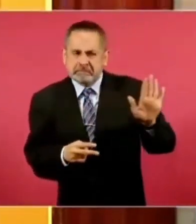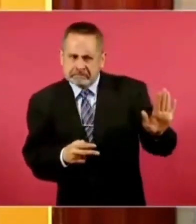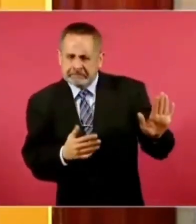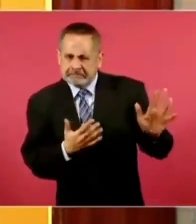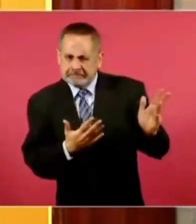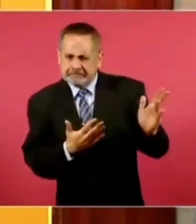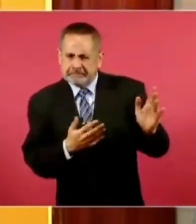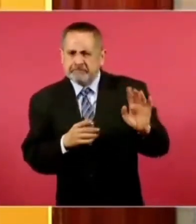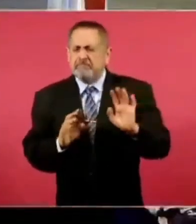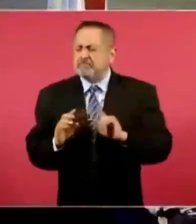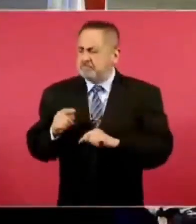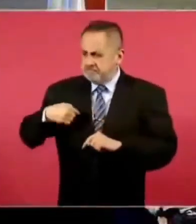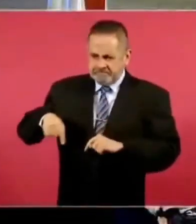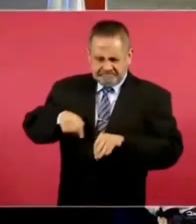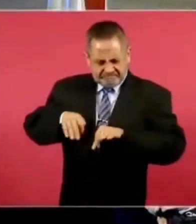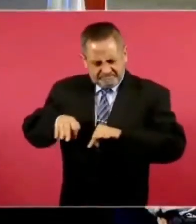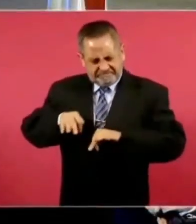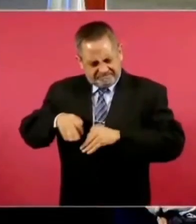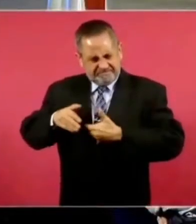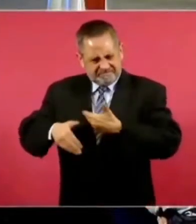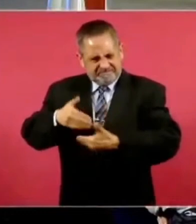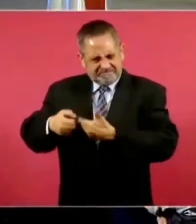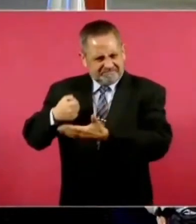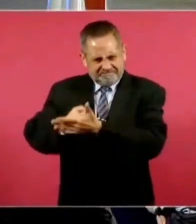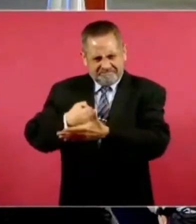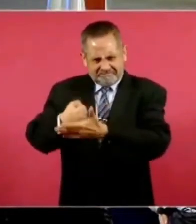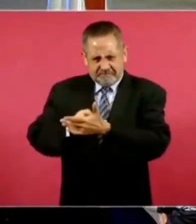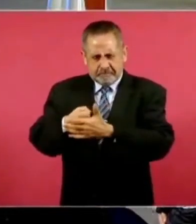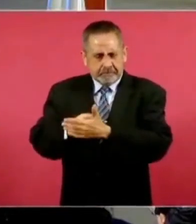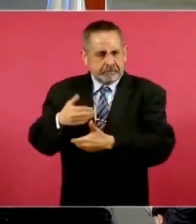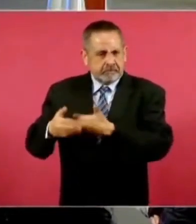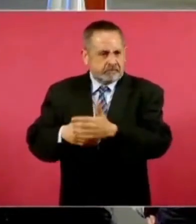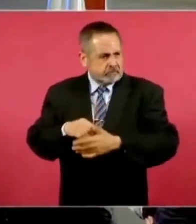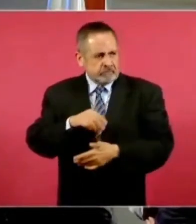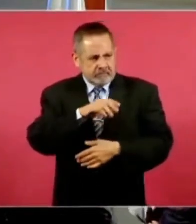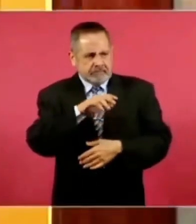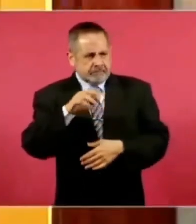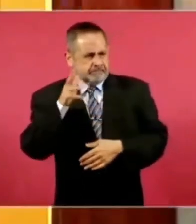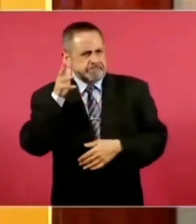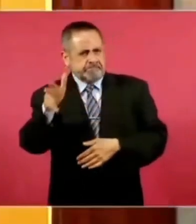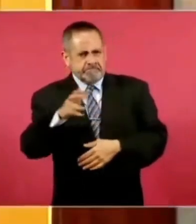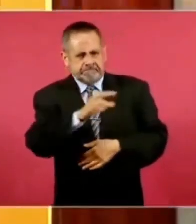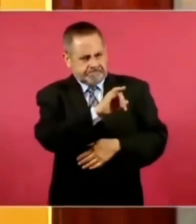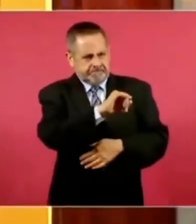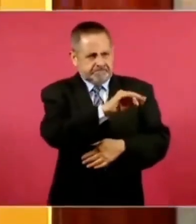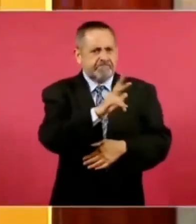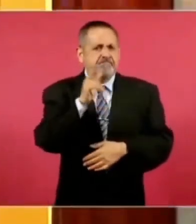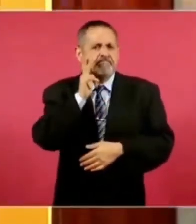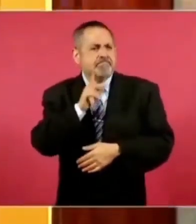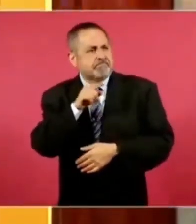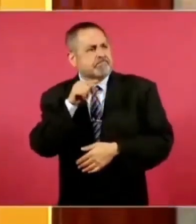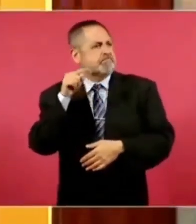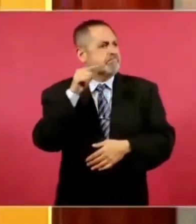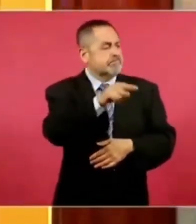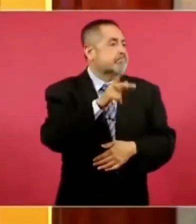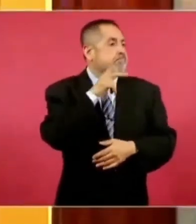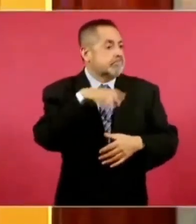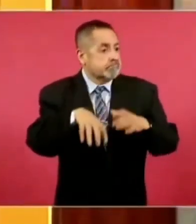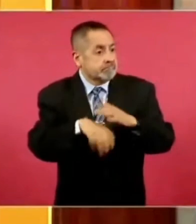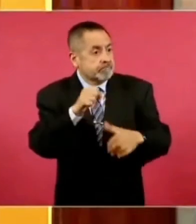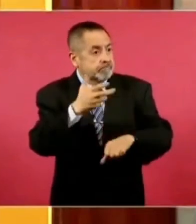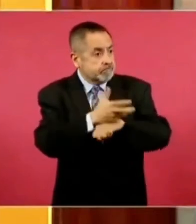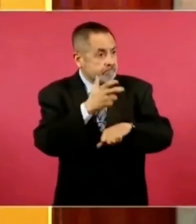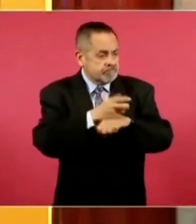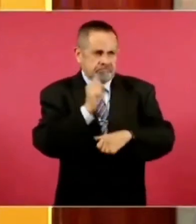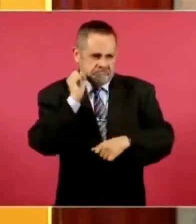pero que en tanto los mexicanos sí queremos invertir en el petróleo americano